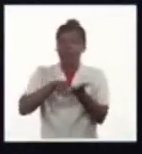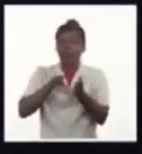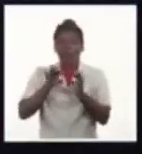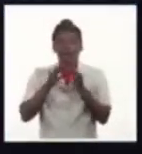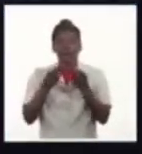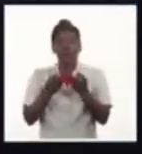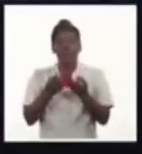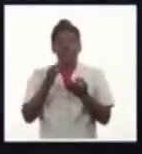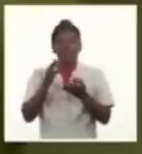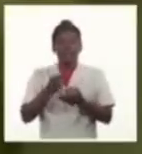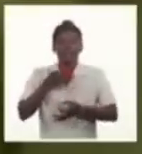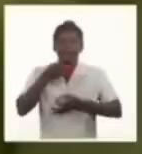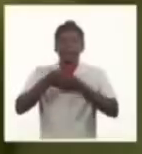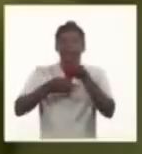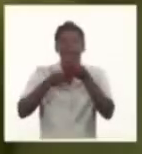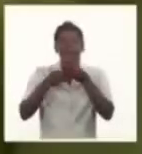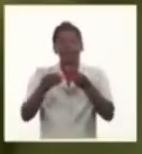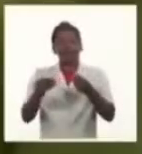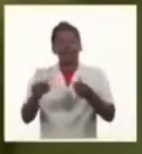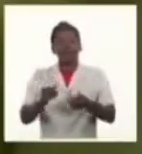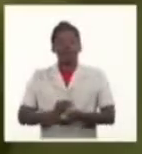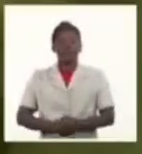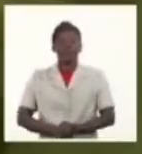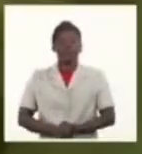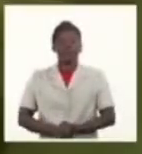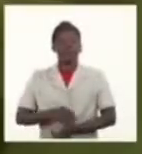nostalgia. Mi madre